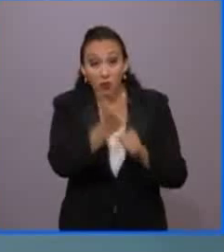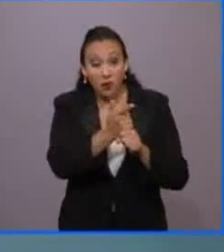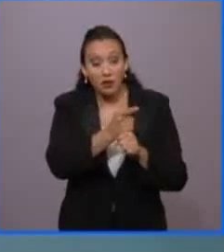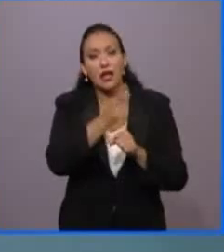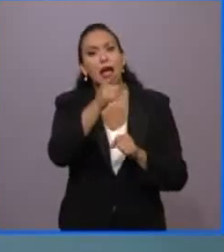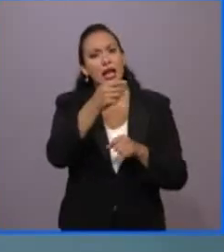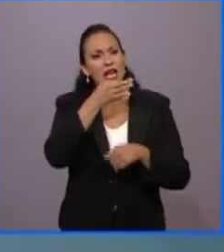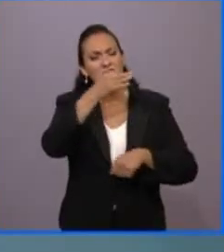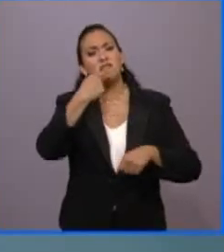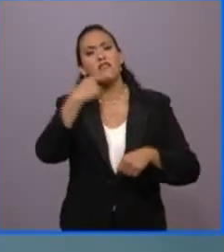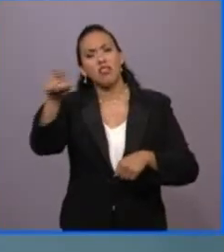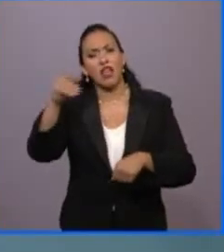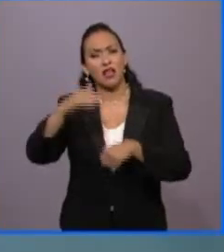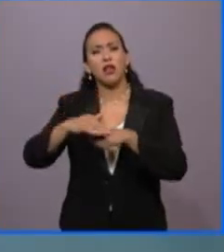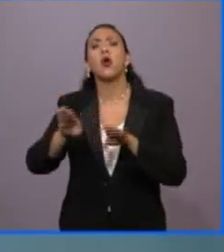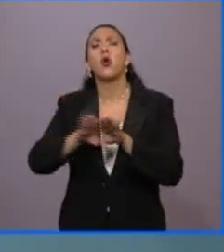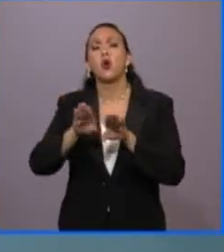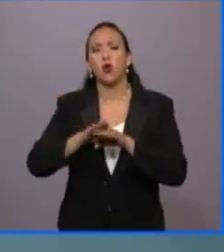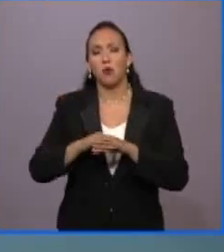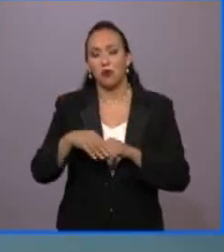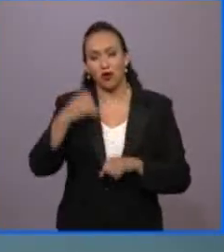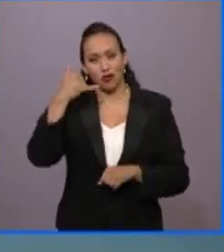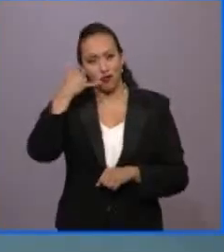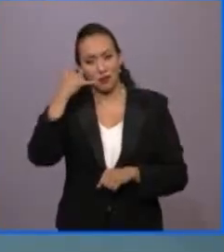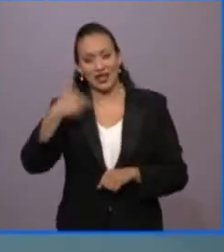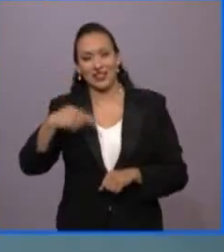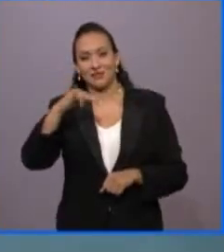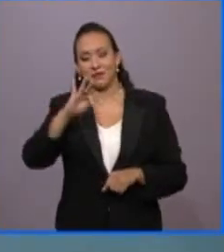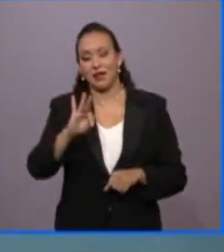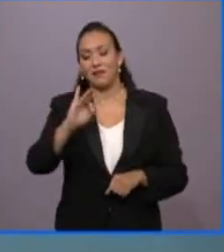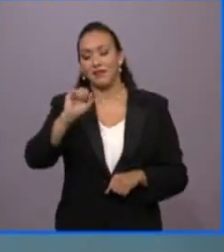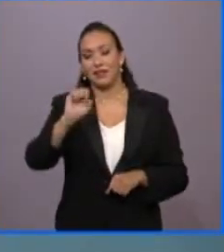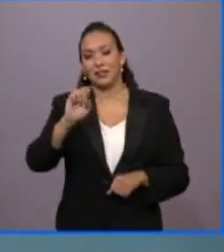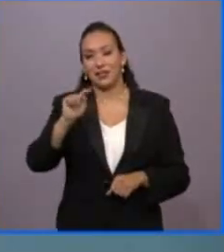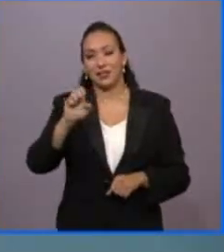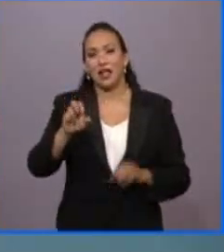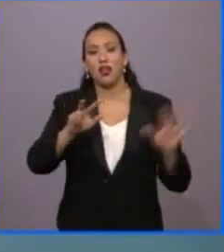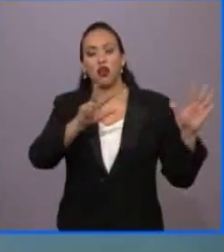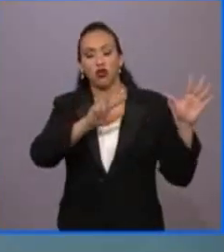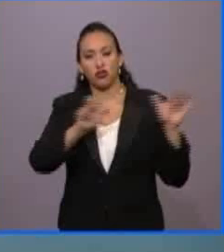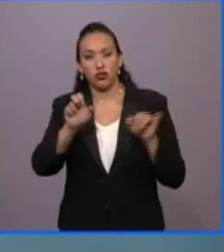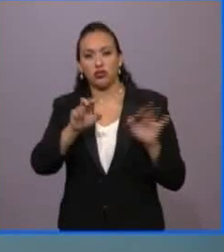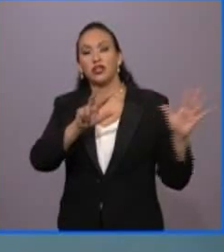delitos a través de su línea telefónica FICETEL, que es